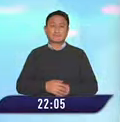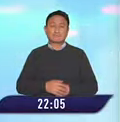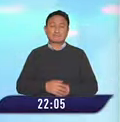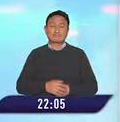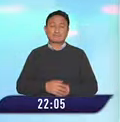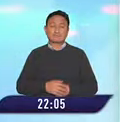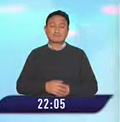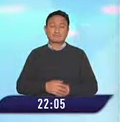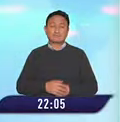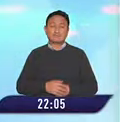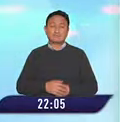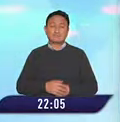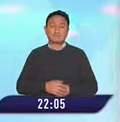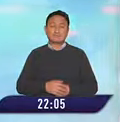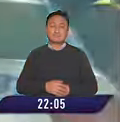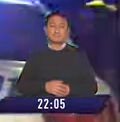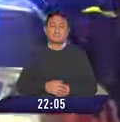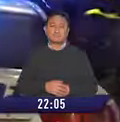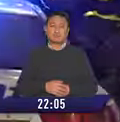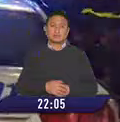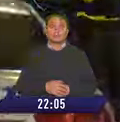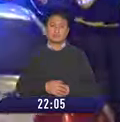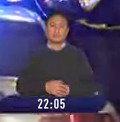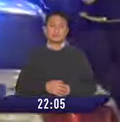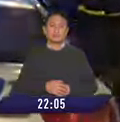Informó Javier Rosero.